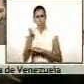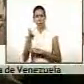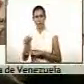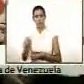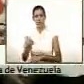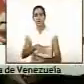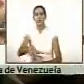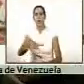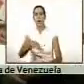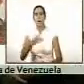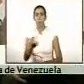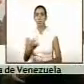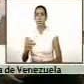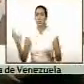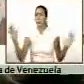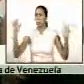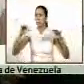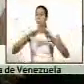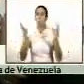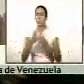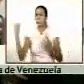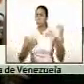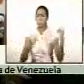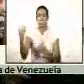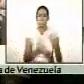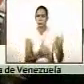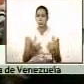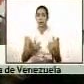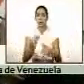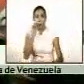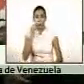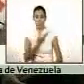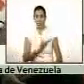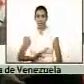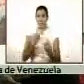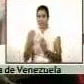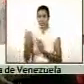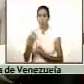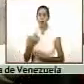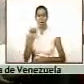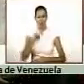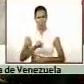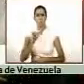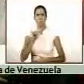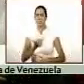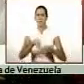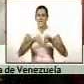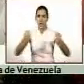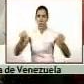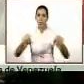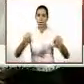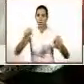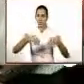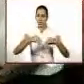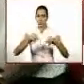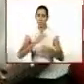Cochabamba, y vino gente de todo el mundo. Y Evo lo dijo allá, y aquí lo repetimos, aquí en esta tierra, que es